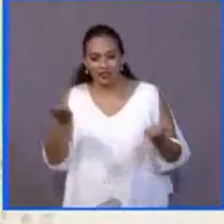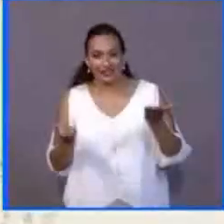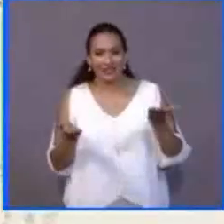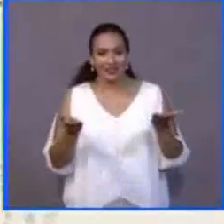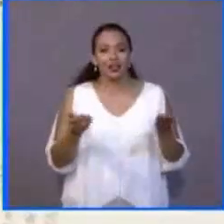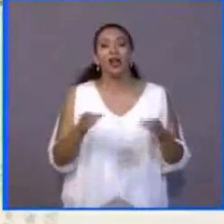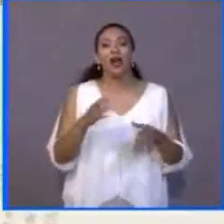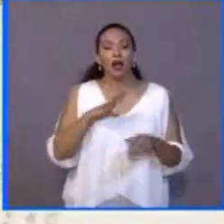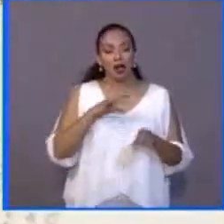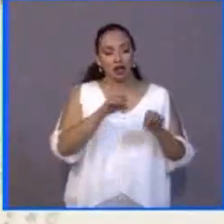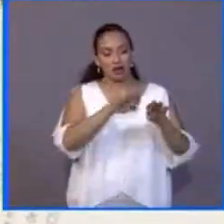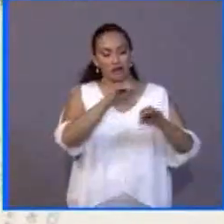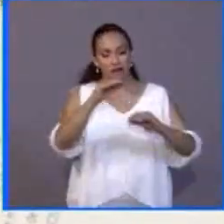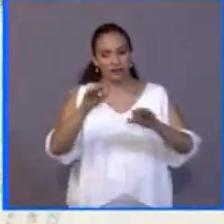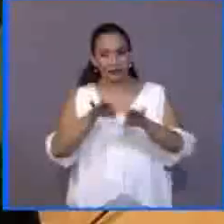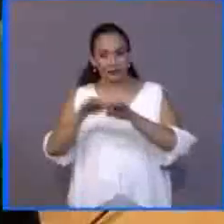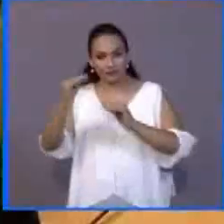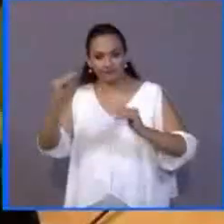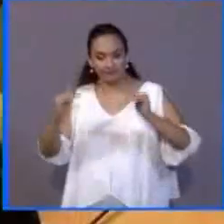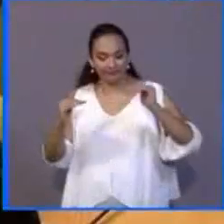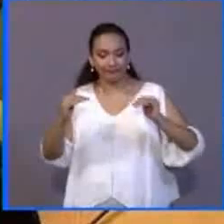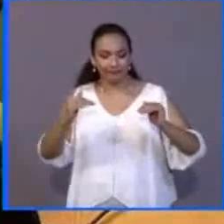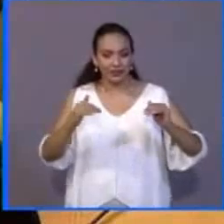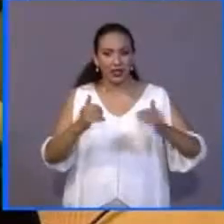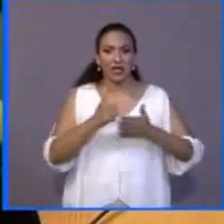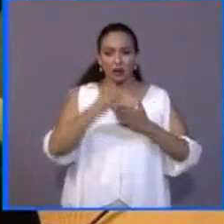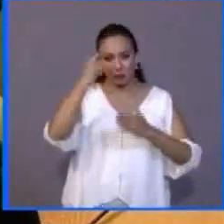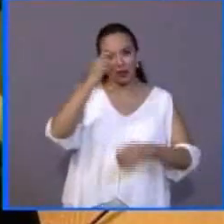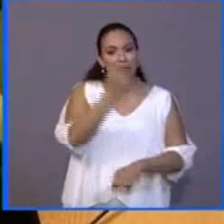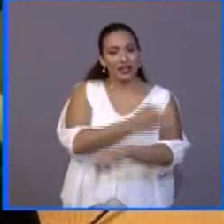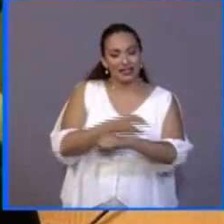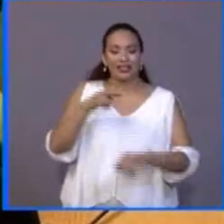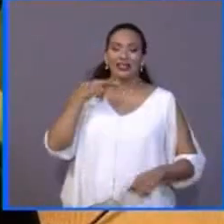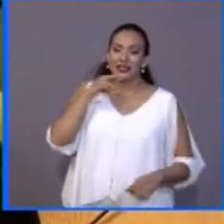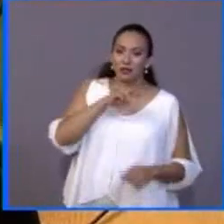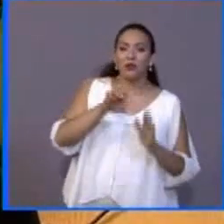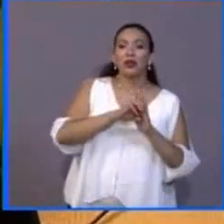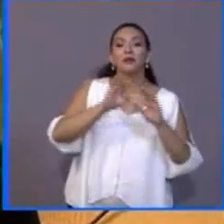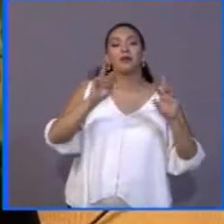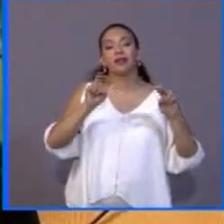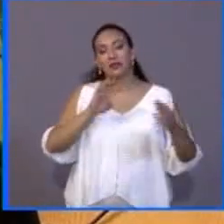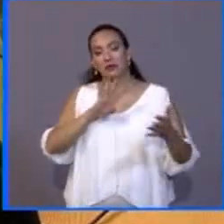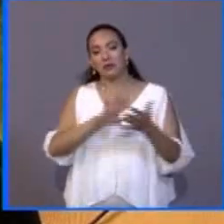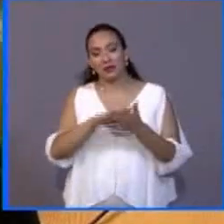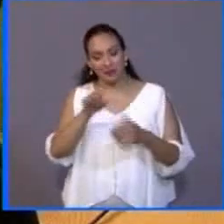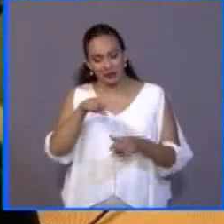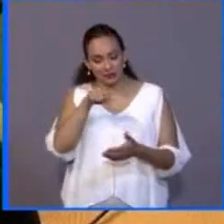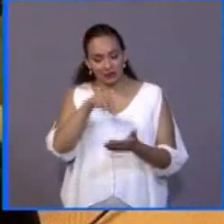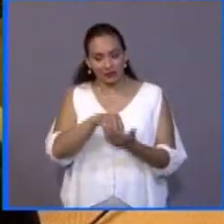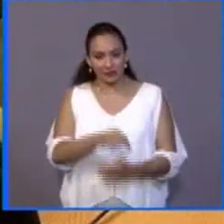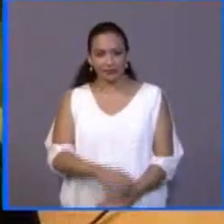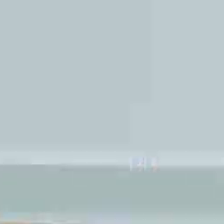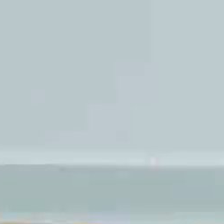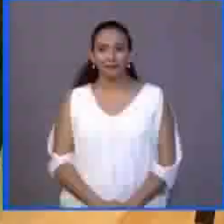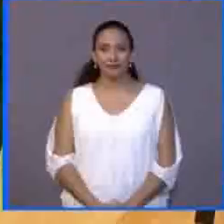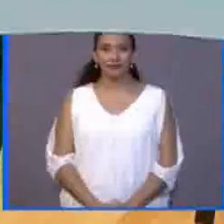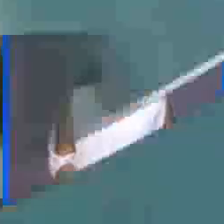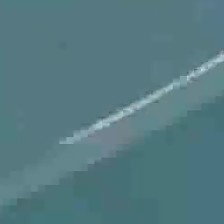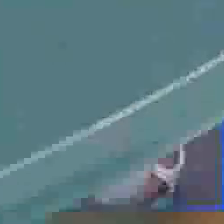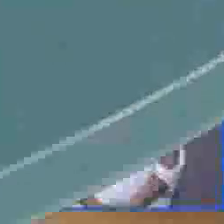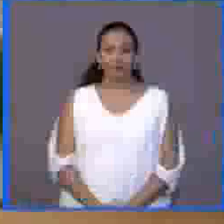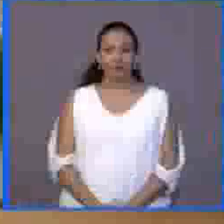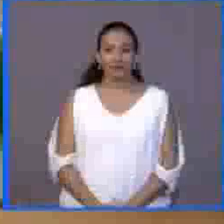diversos juzgados de distrito de procesos penales federales y de amparo en materia penal en dicha entidad.